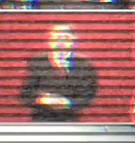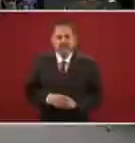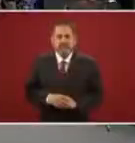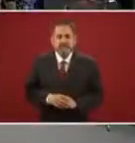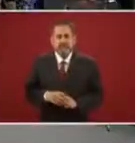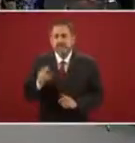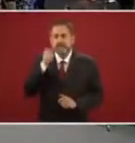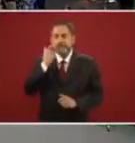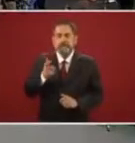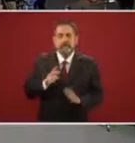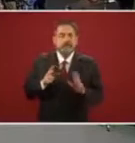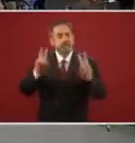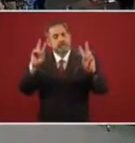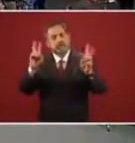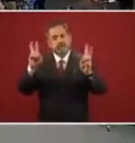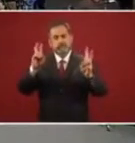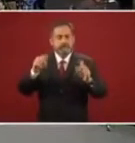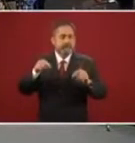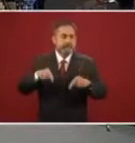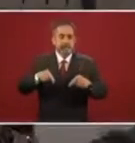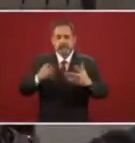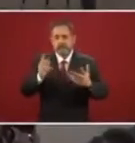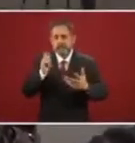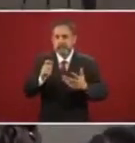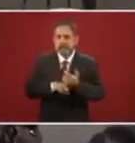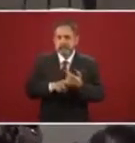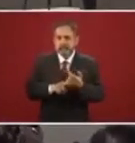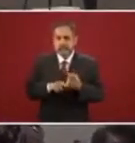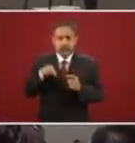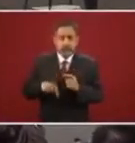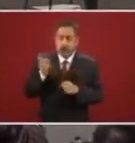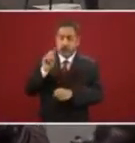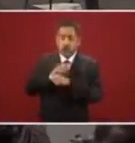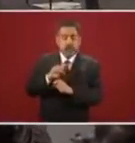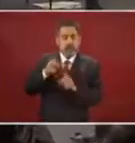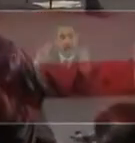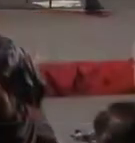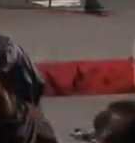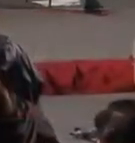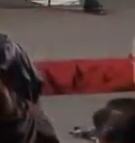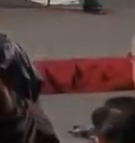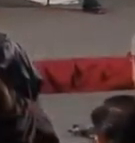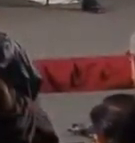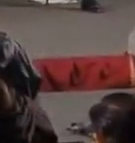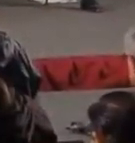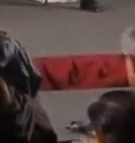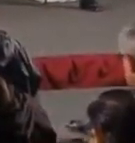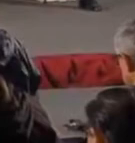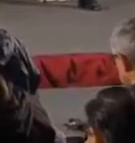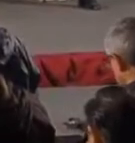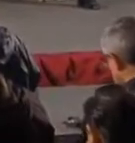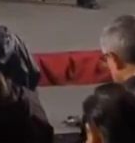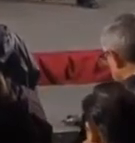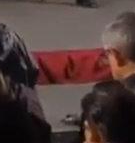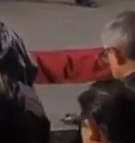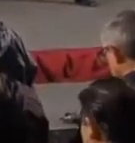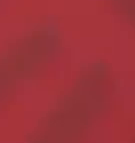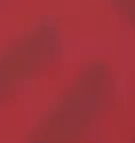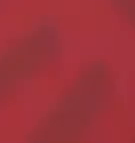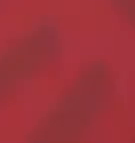No quiero que el tema sea nada más lo del feminicidio. Ya está muy claro, se ha manipulado